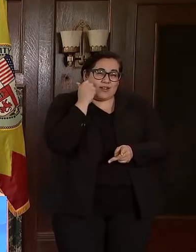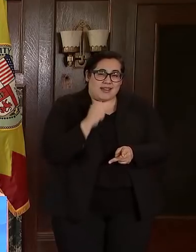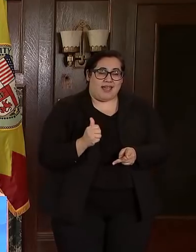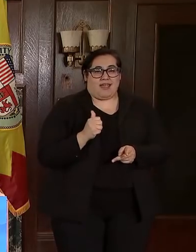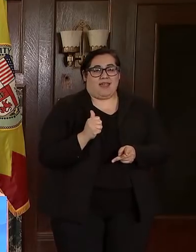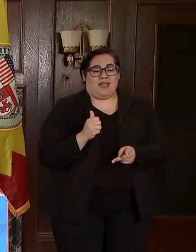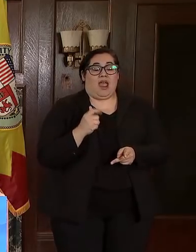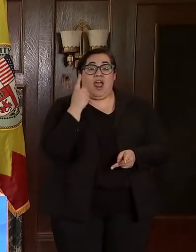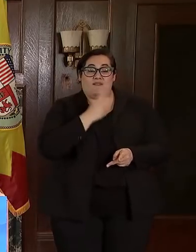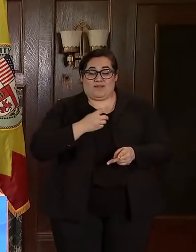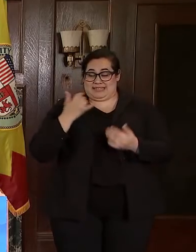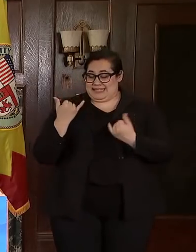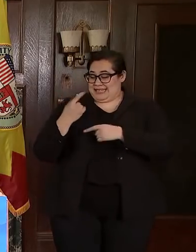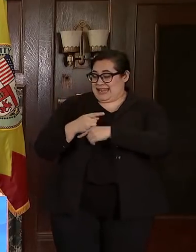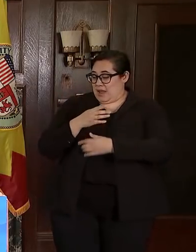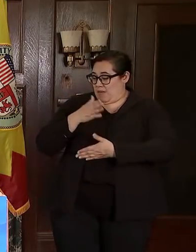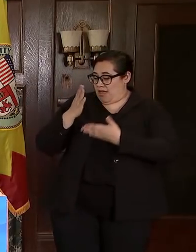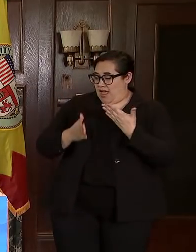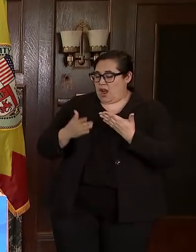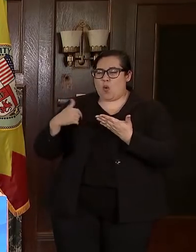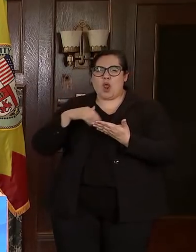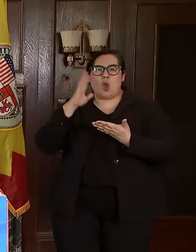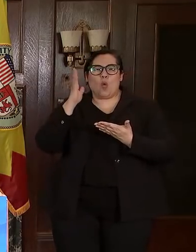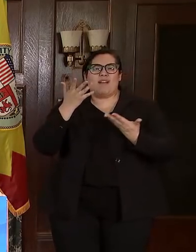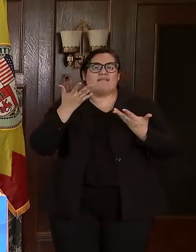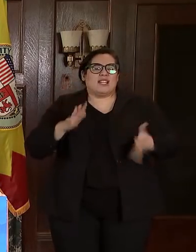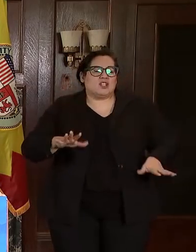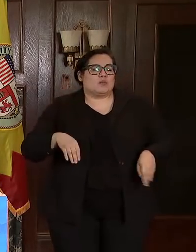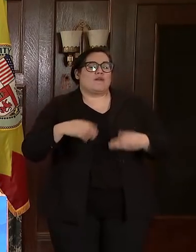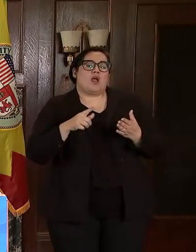Y para el final de hoy, habremos hecho pruebas a